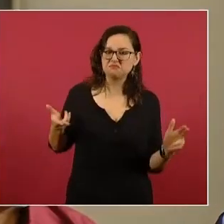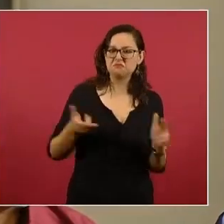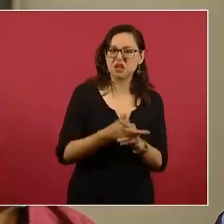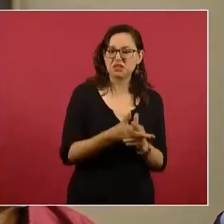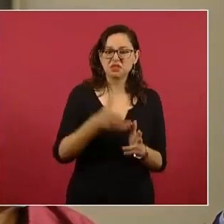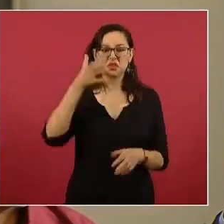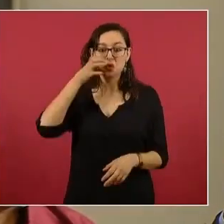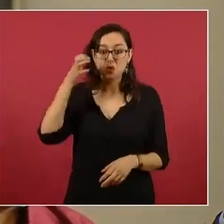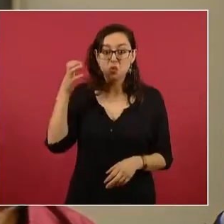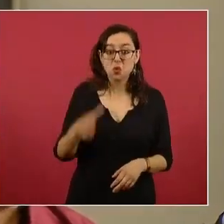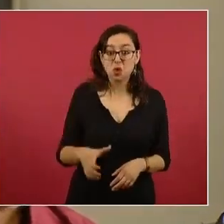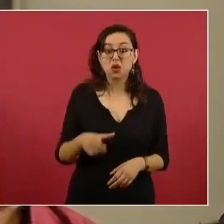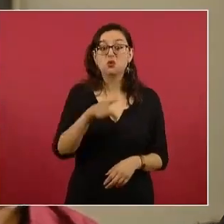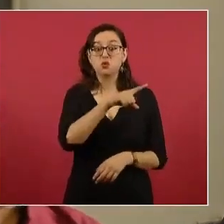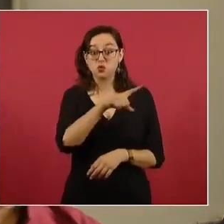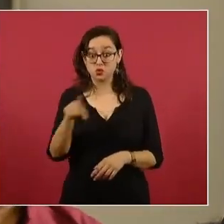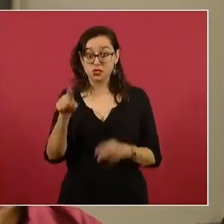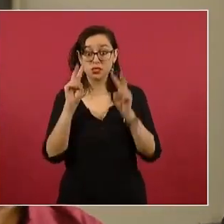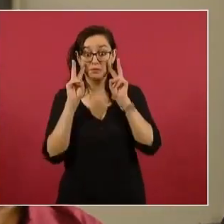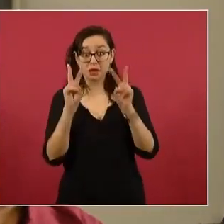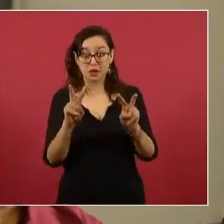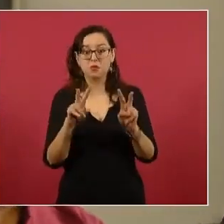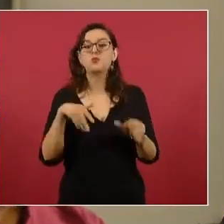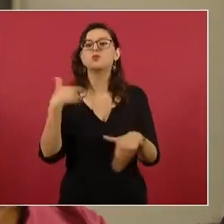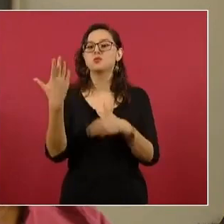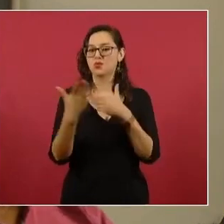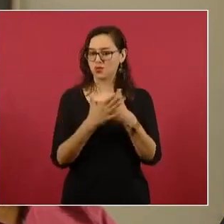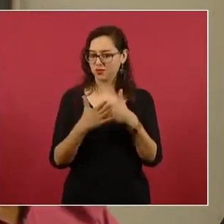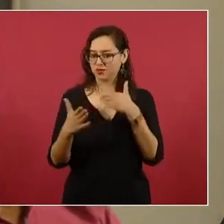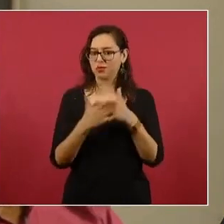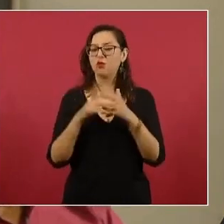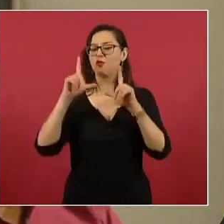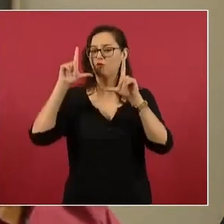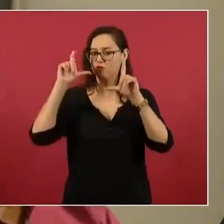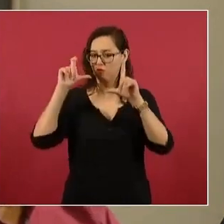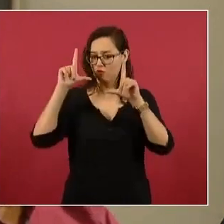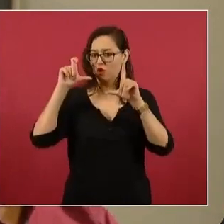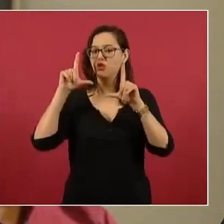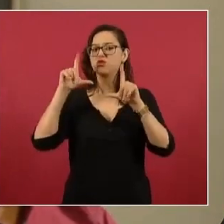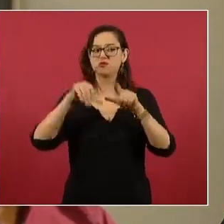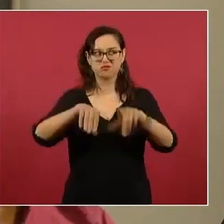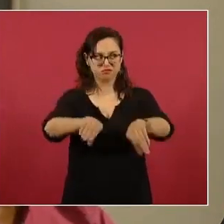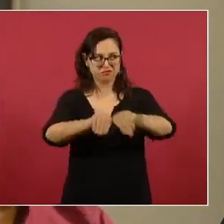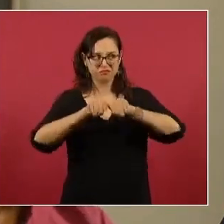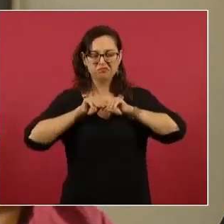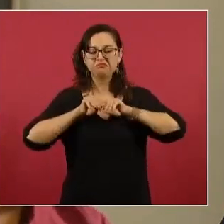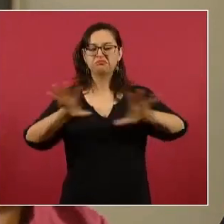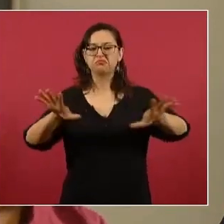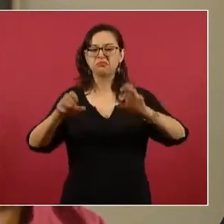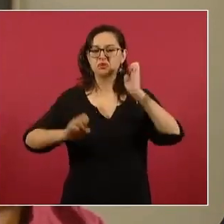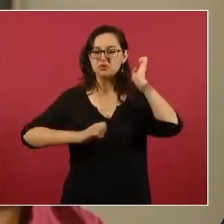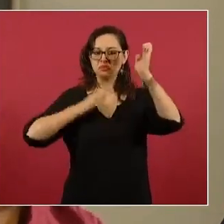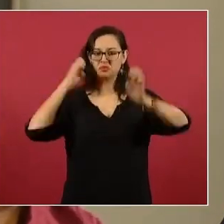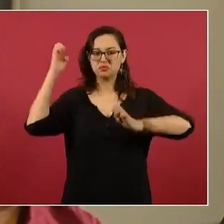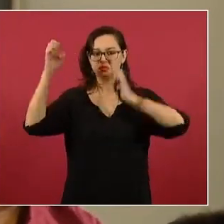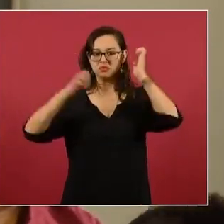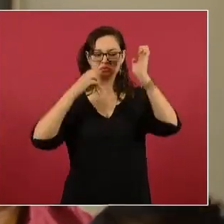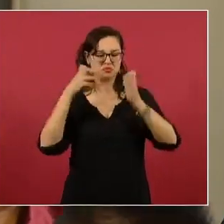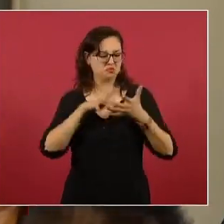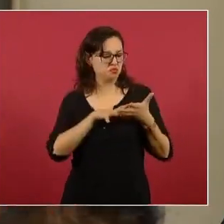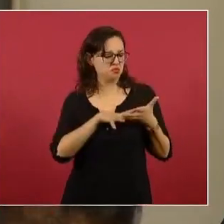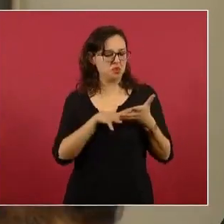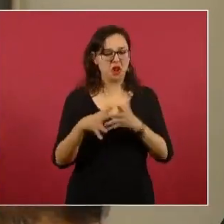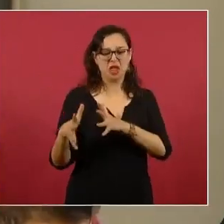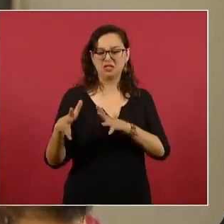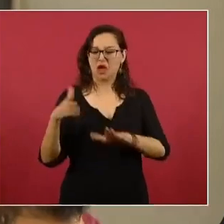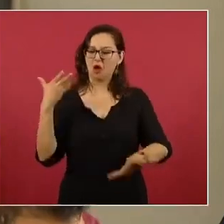del mes de junio se llevará a cabo la muestra fotográfica Revocar el silencio, la violencia, cualquiera que sea la víctima, es violencia,